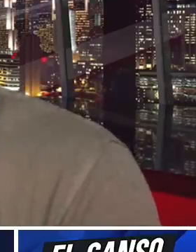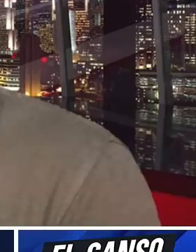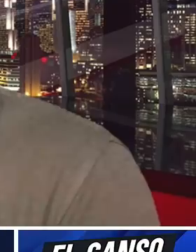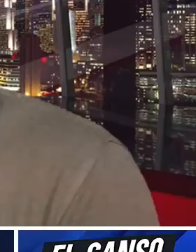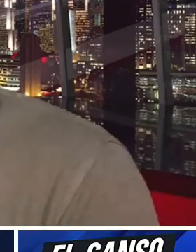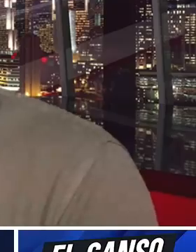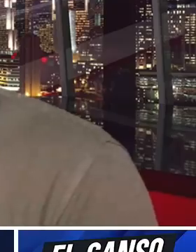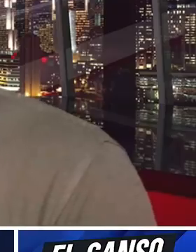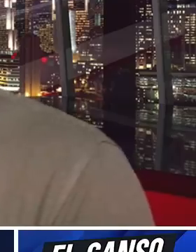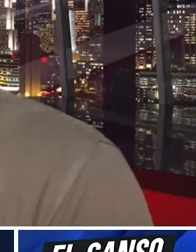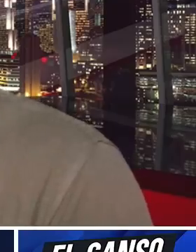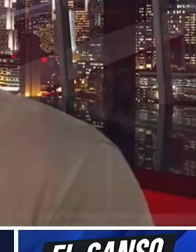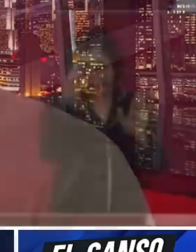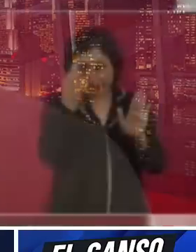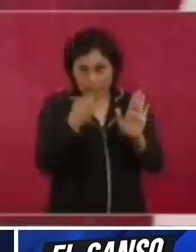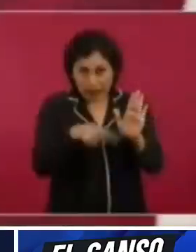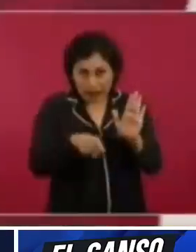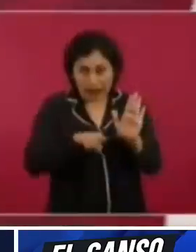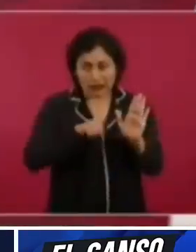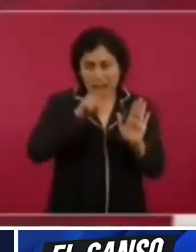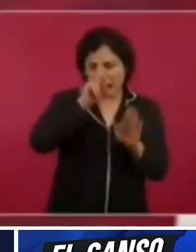filtrado las fotos y los videos. Vamos a escucharlo.